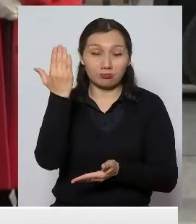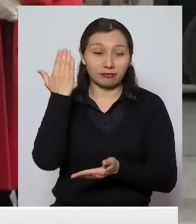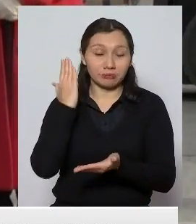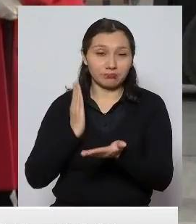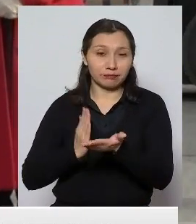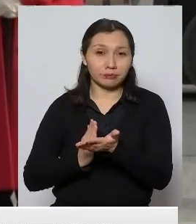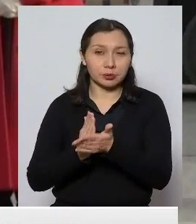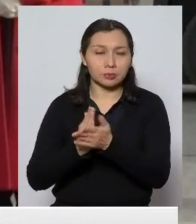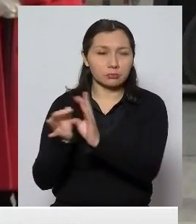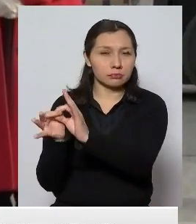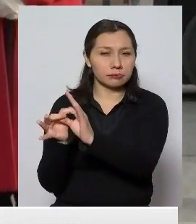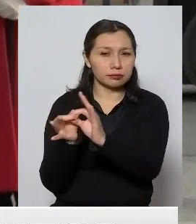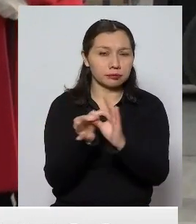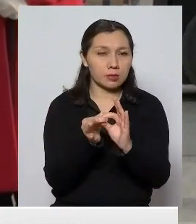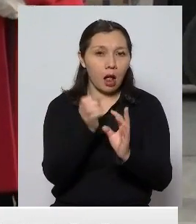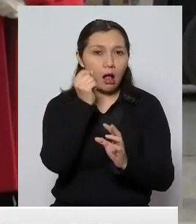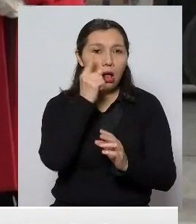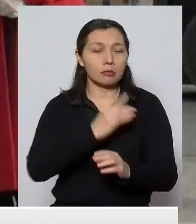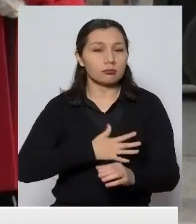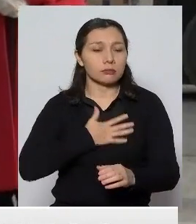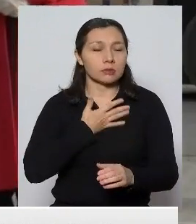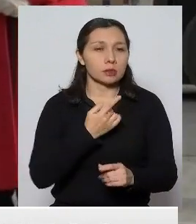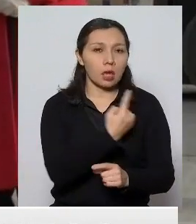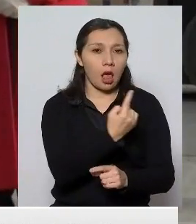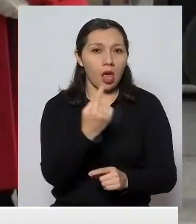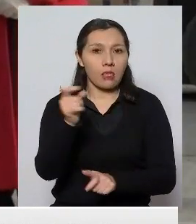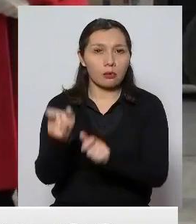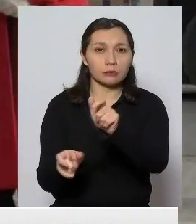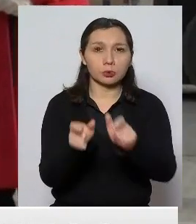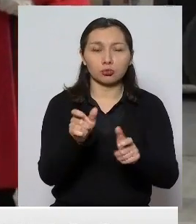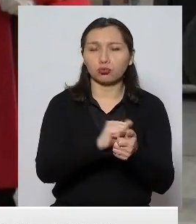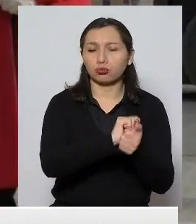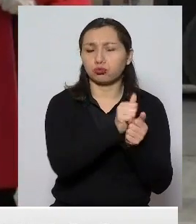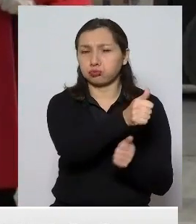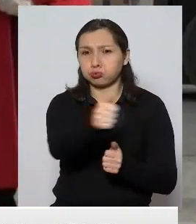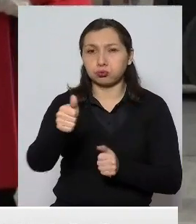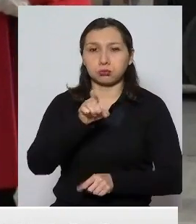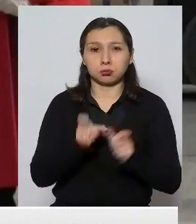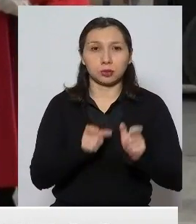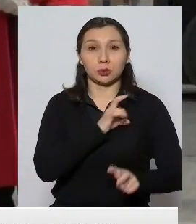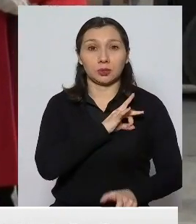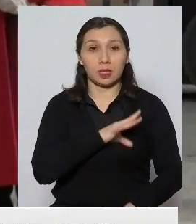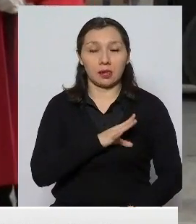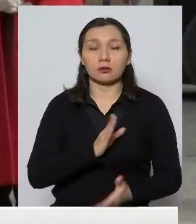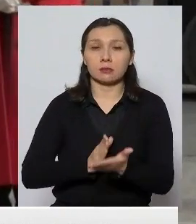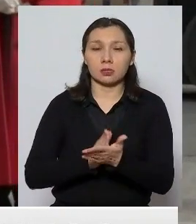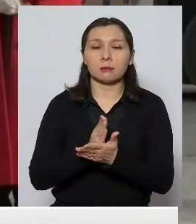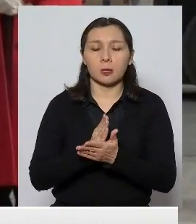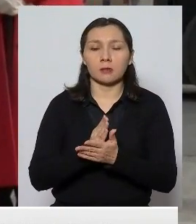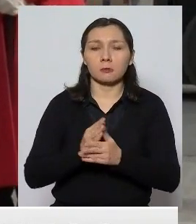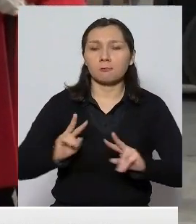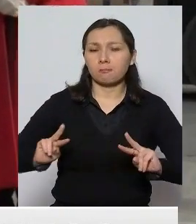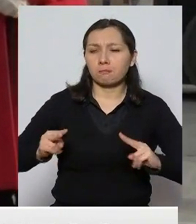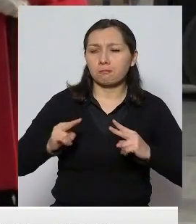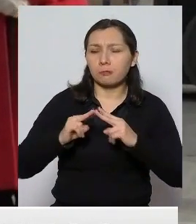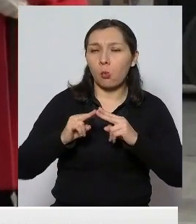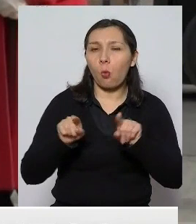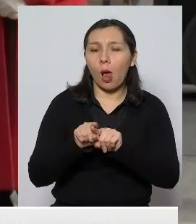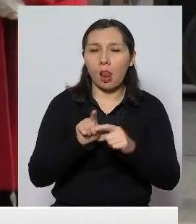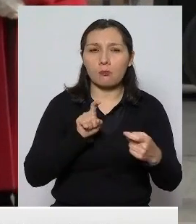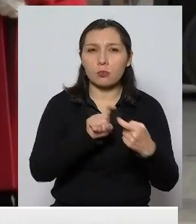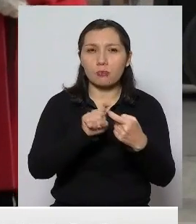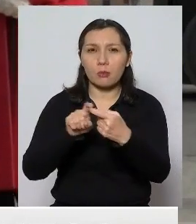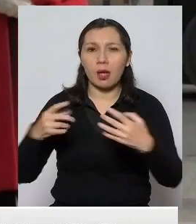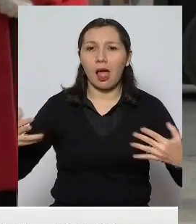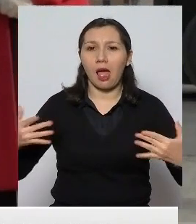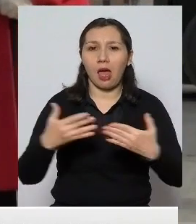e interpretando el sentir profundo de todos y cada uno de los chilenos, empezamos a construir redes de